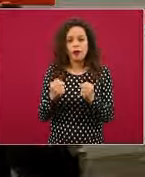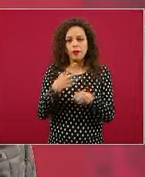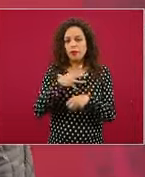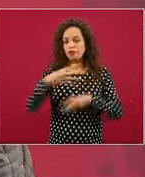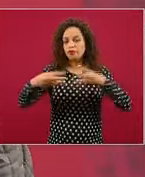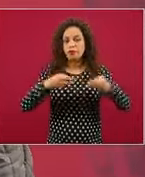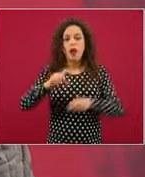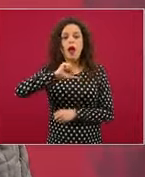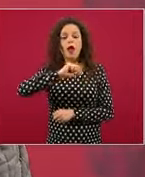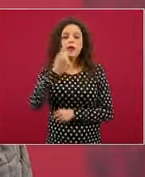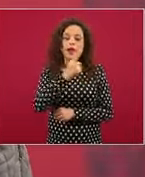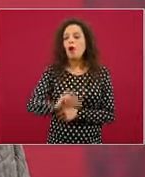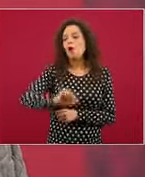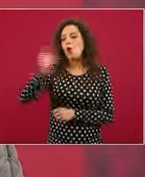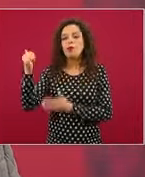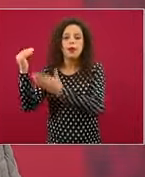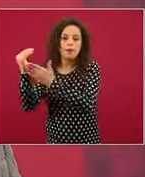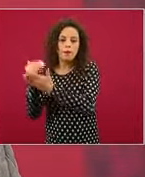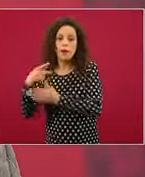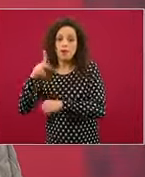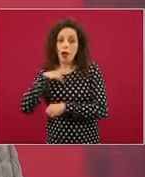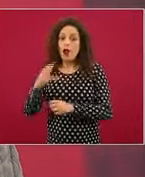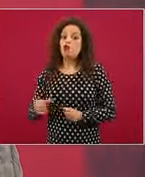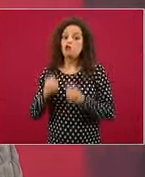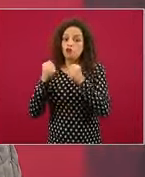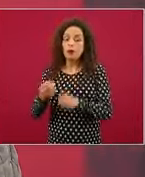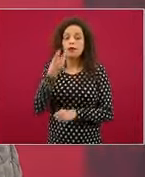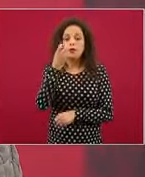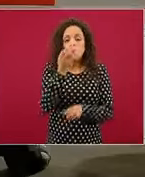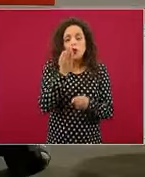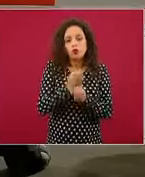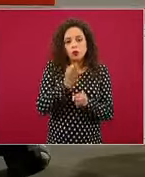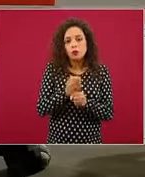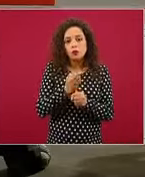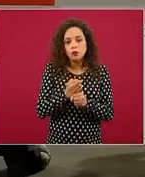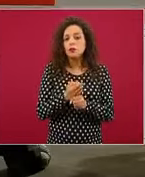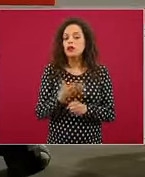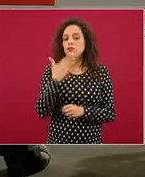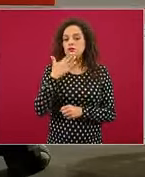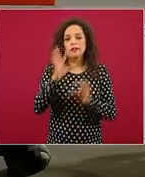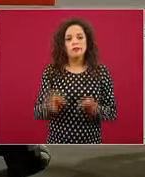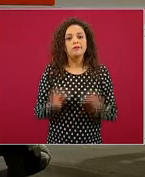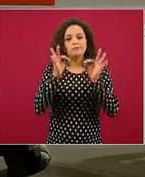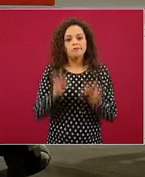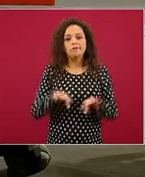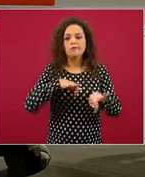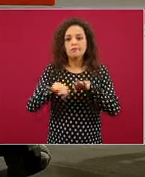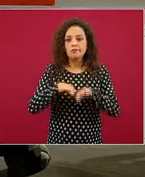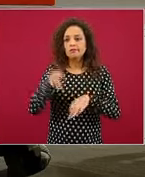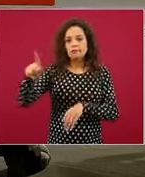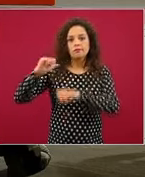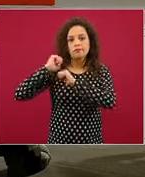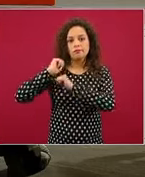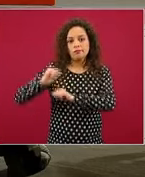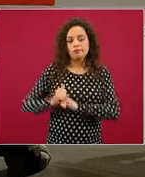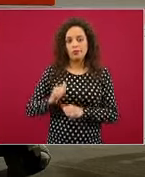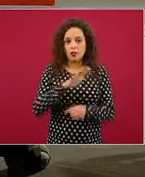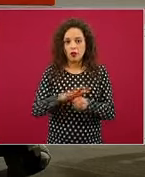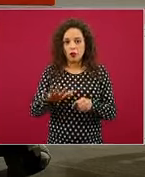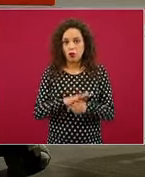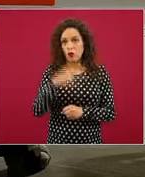en otras. Y por eso nos parece muy conveniente el trabajo que hacen las autoridades sanitarias locales del